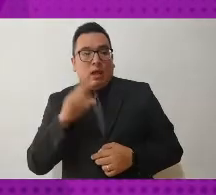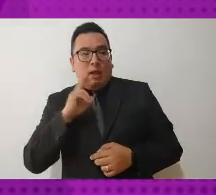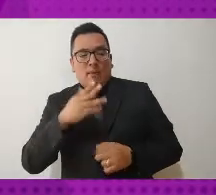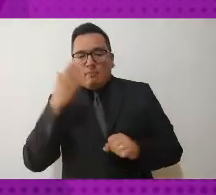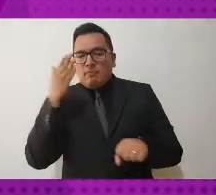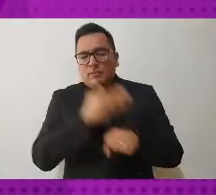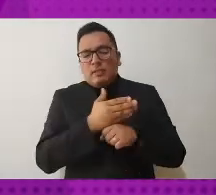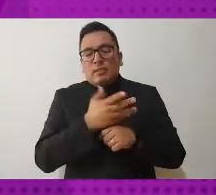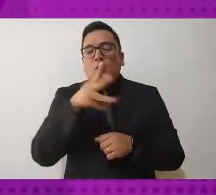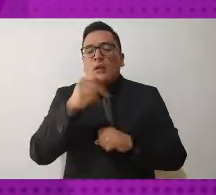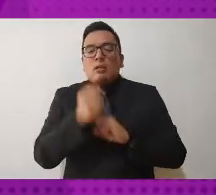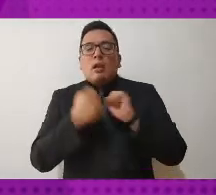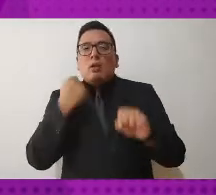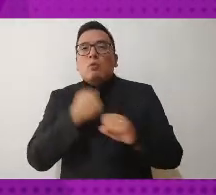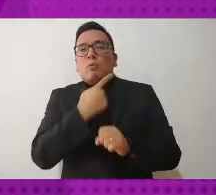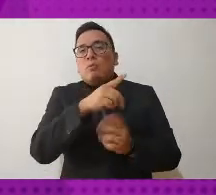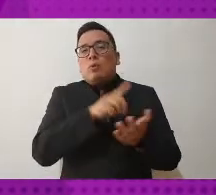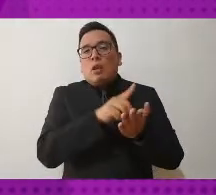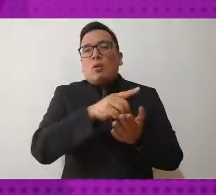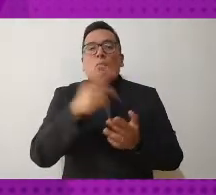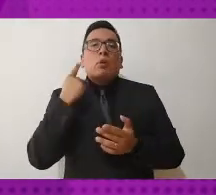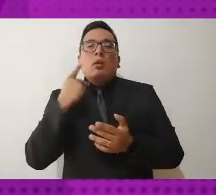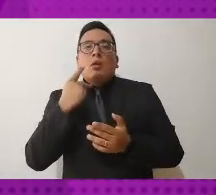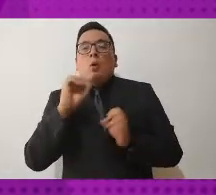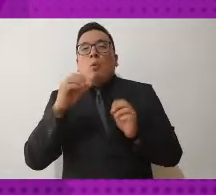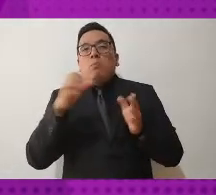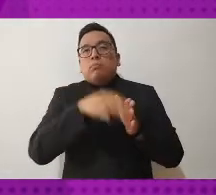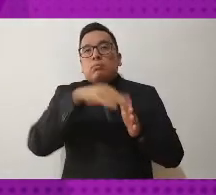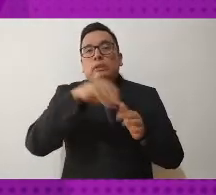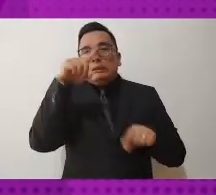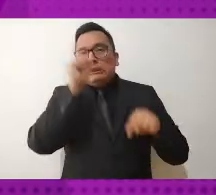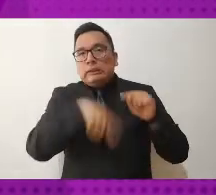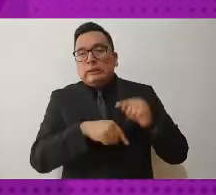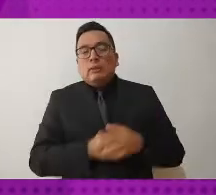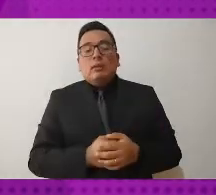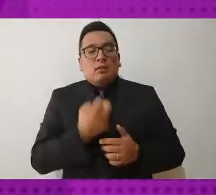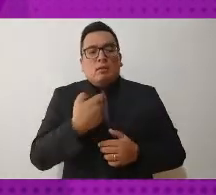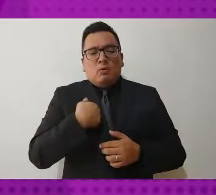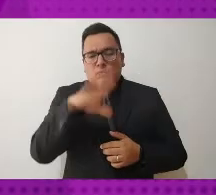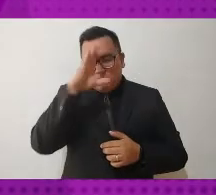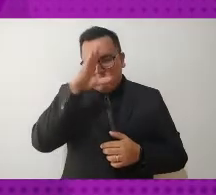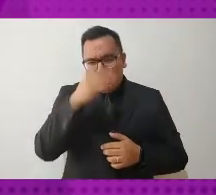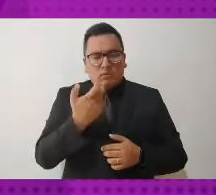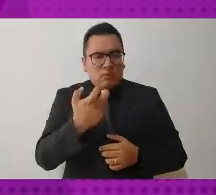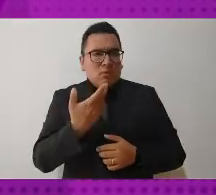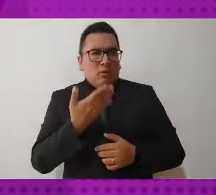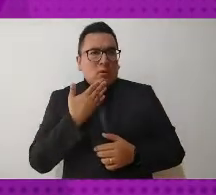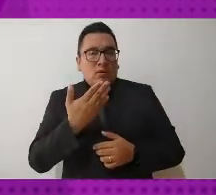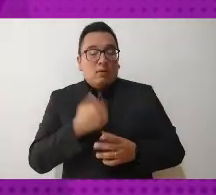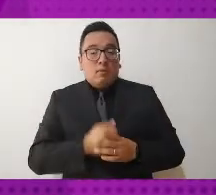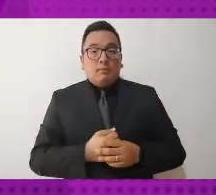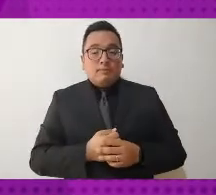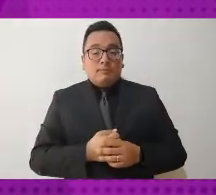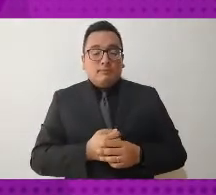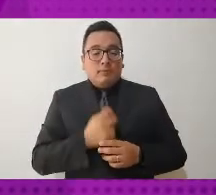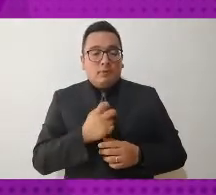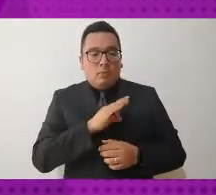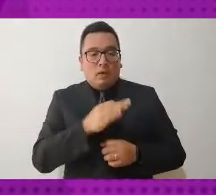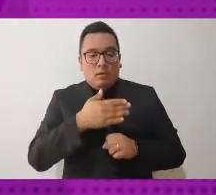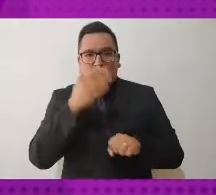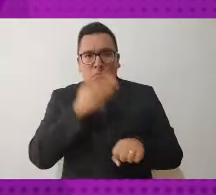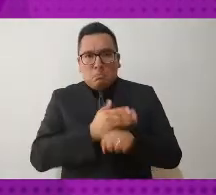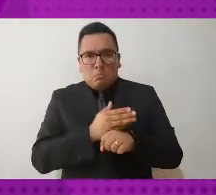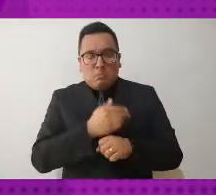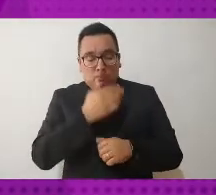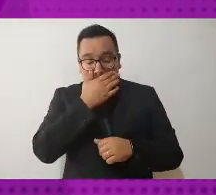retirándole sus derechos políticos electorales es una de las creo medidas que se pueden tomar y que realmente tenga una sanción